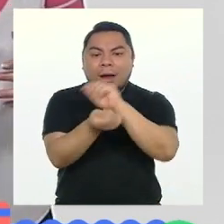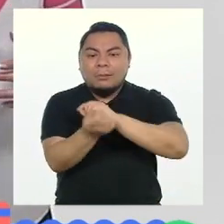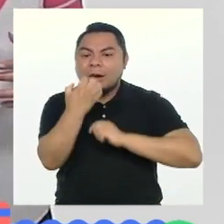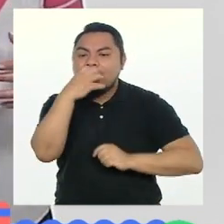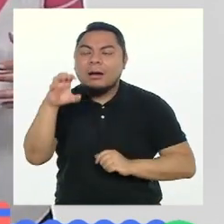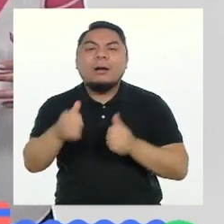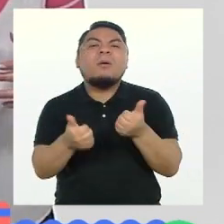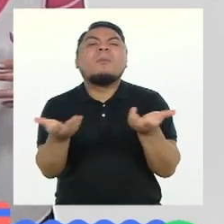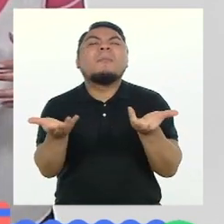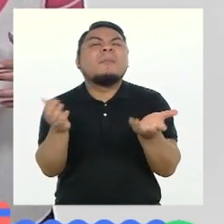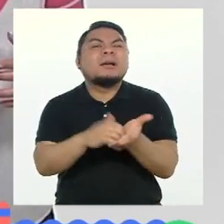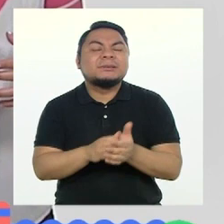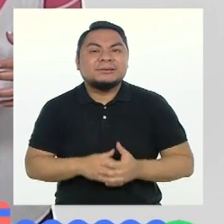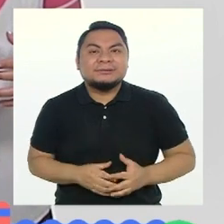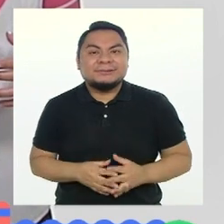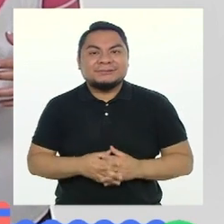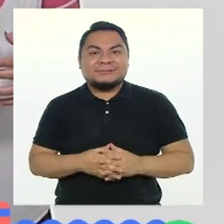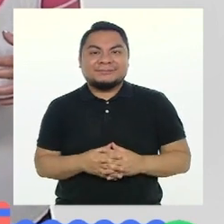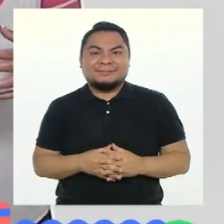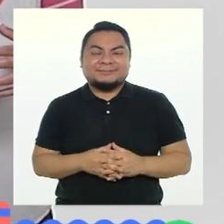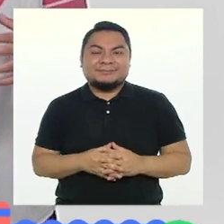calor?